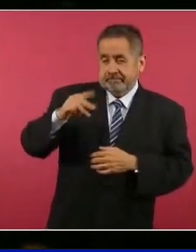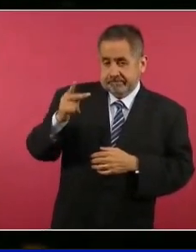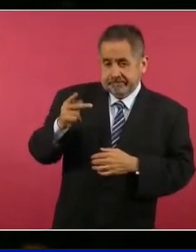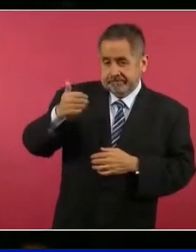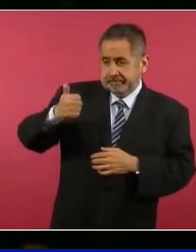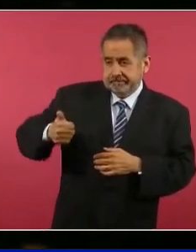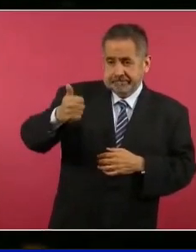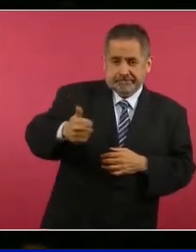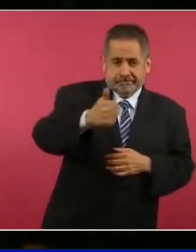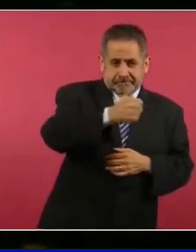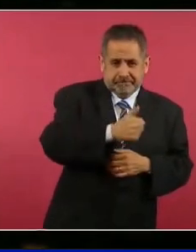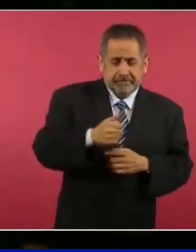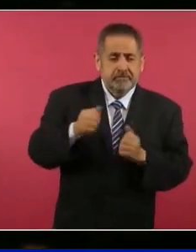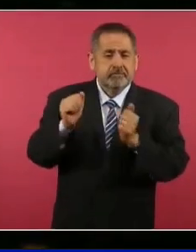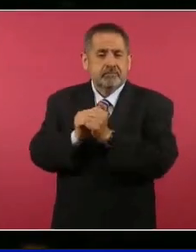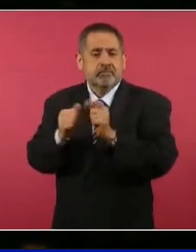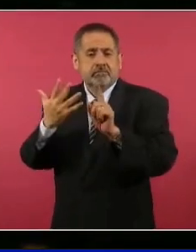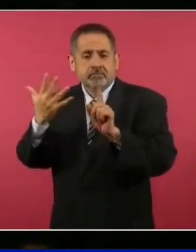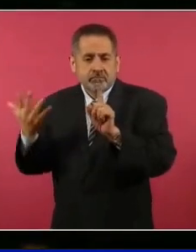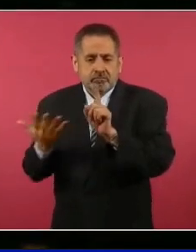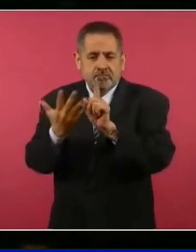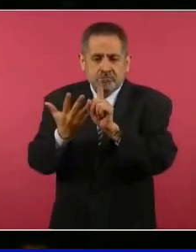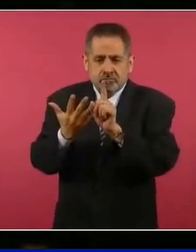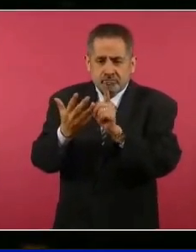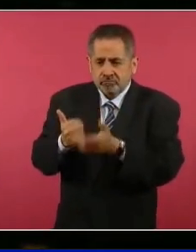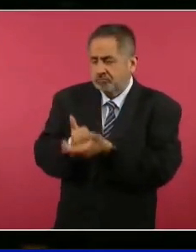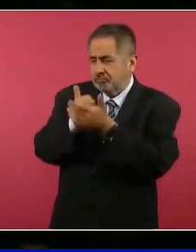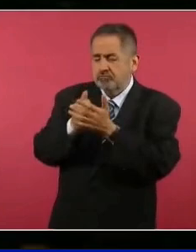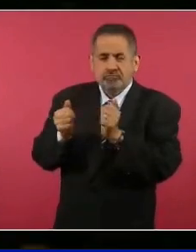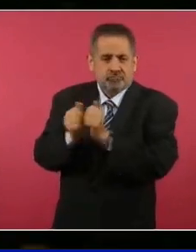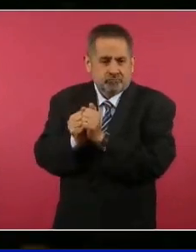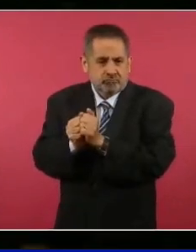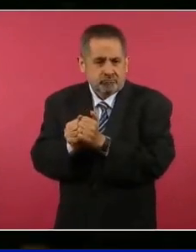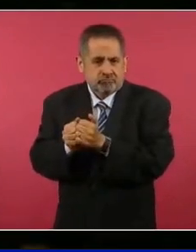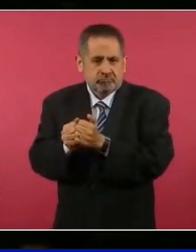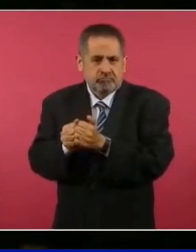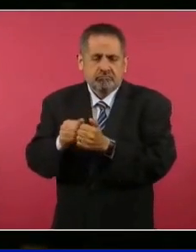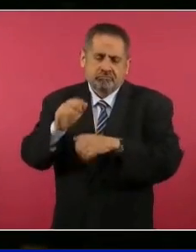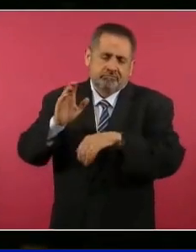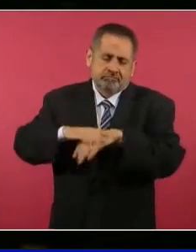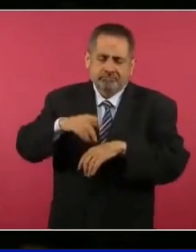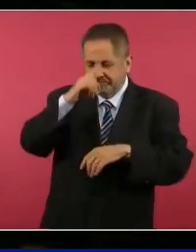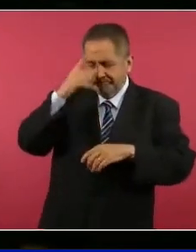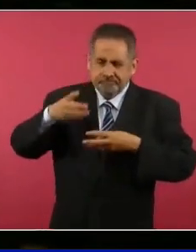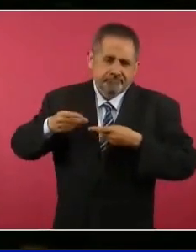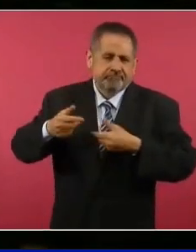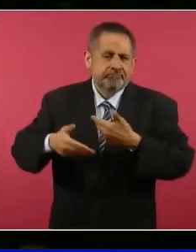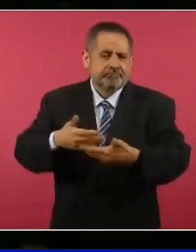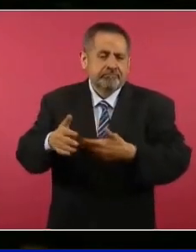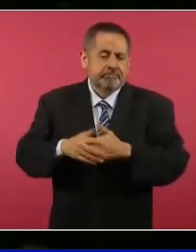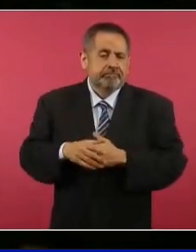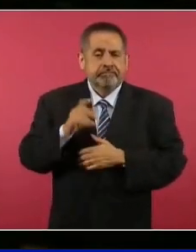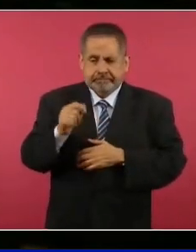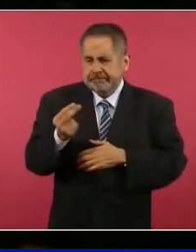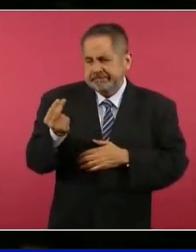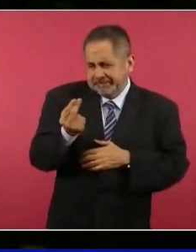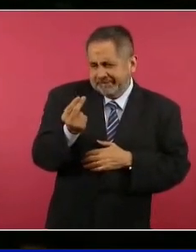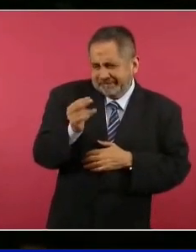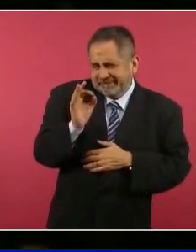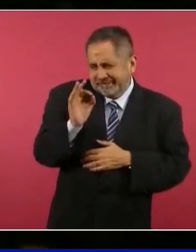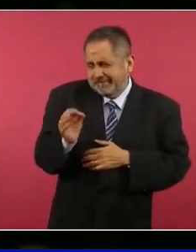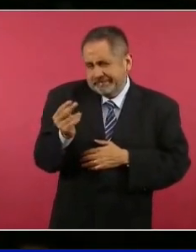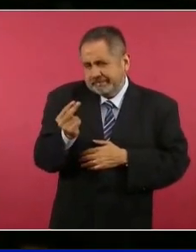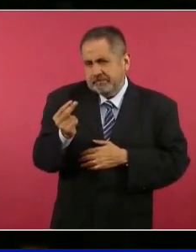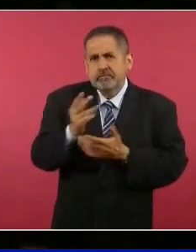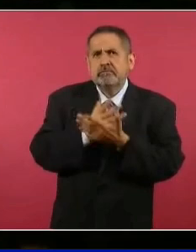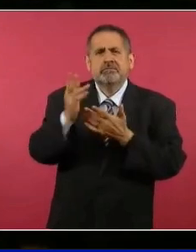público tuviera 5 asistentes, otro gallo nos cantara. Entonces, sí, lo mínimo necesario, pero lo